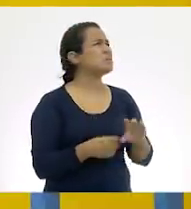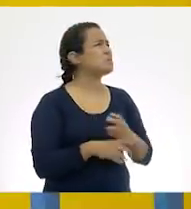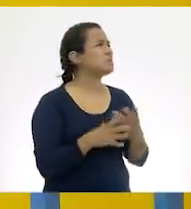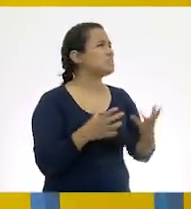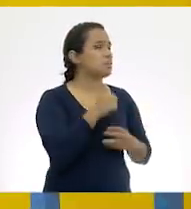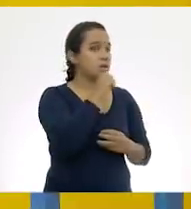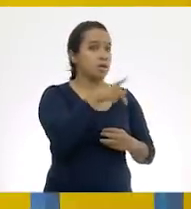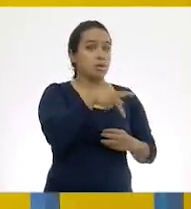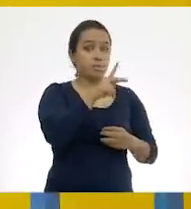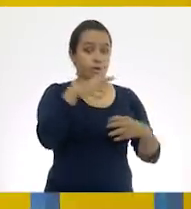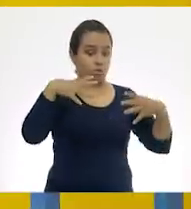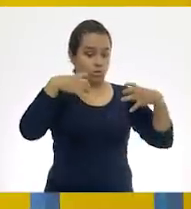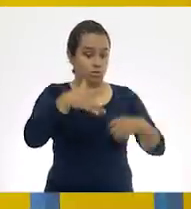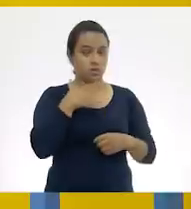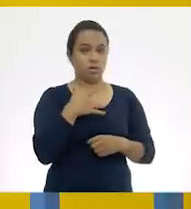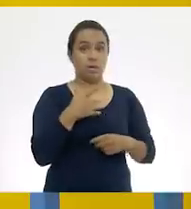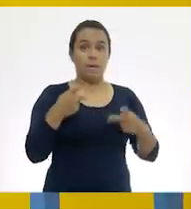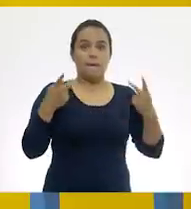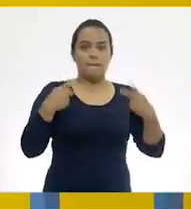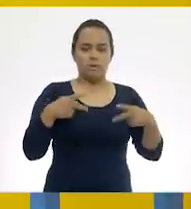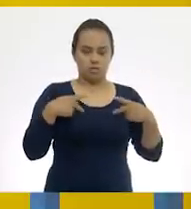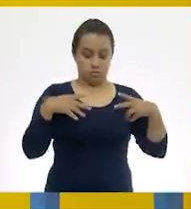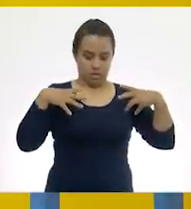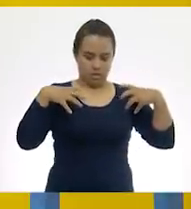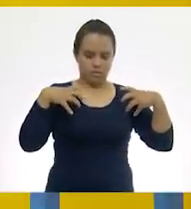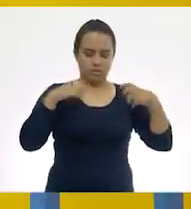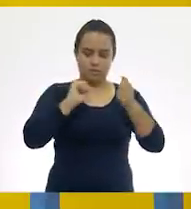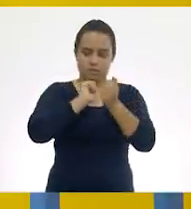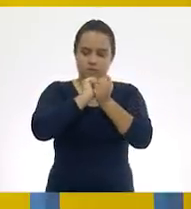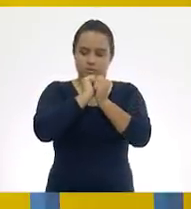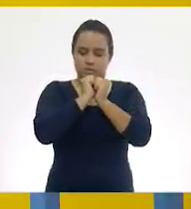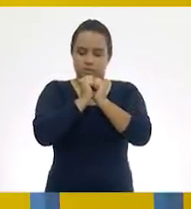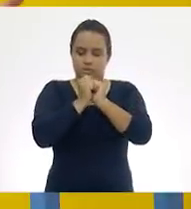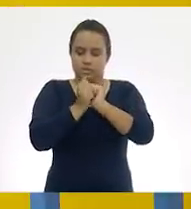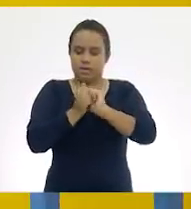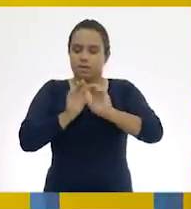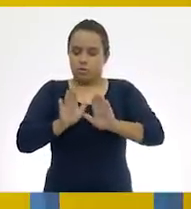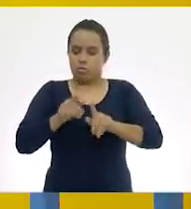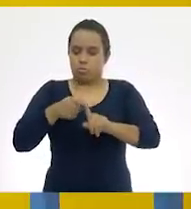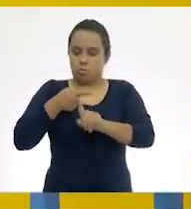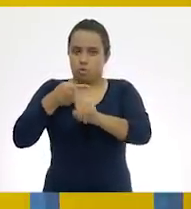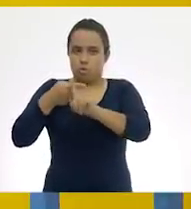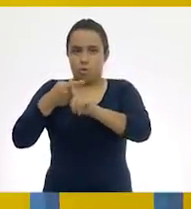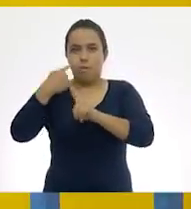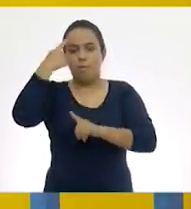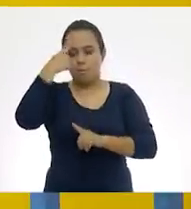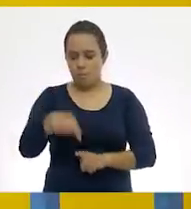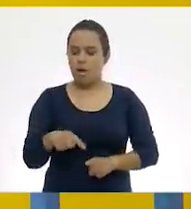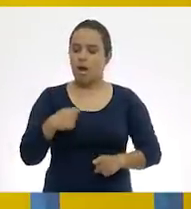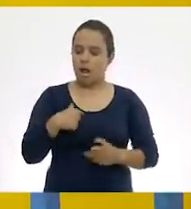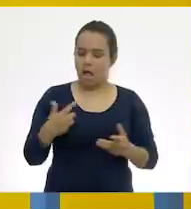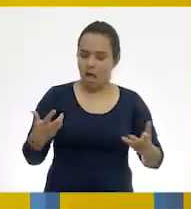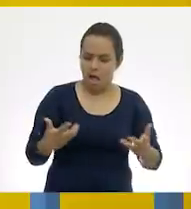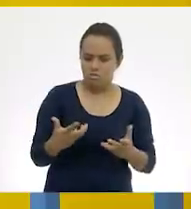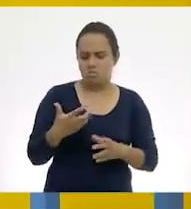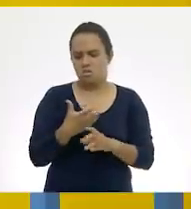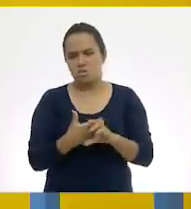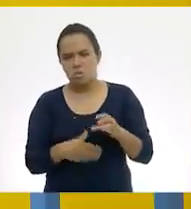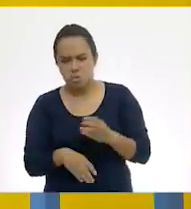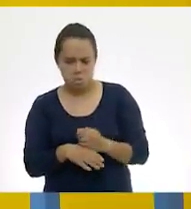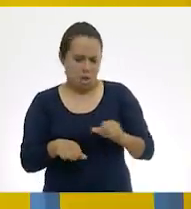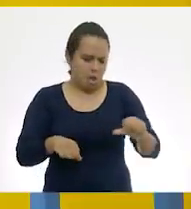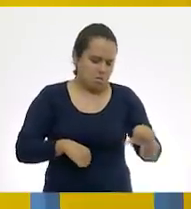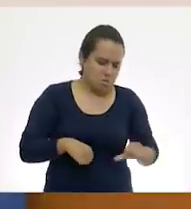cuando entra el estrés, hay personas que lo saben canalizar muy bien y llevarlo para desarrollar una actividad de una buena